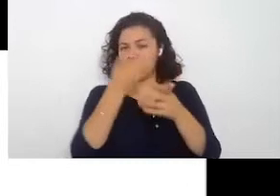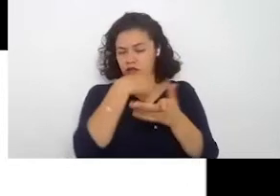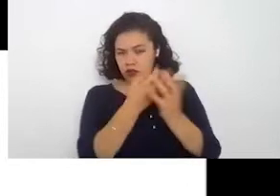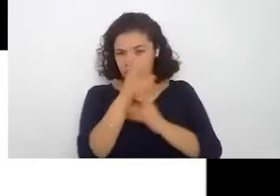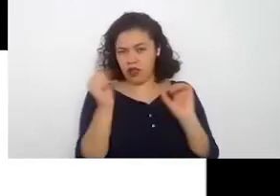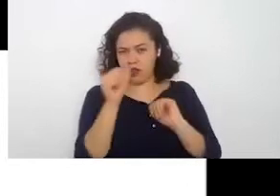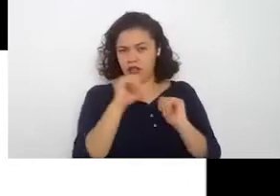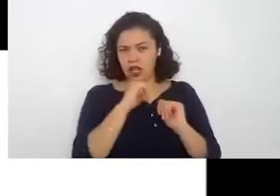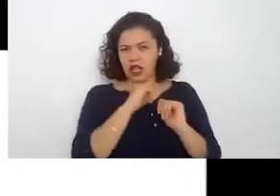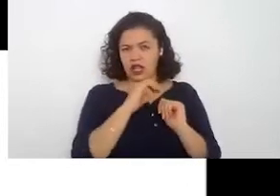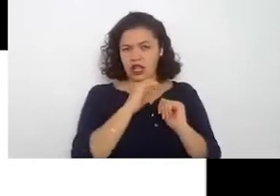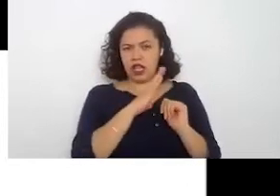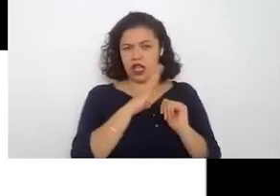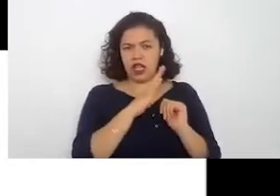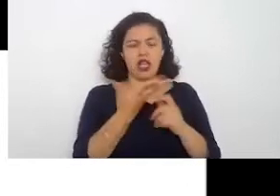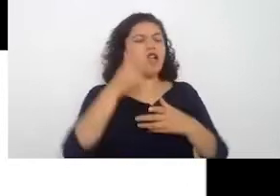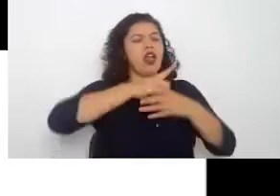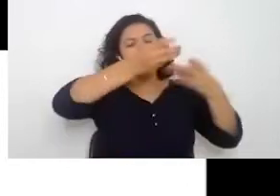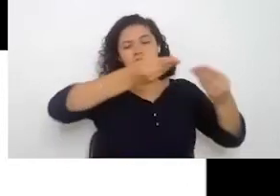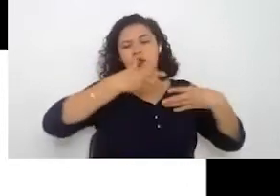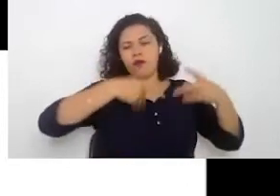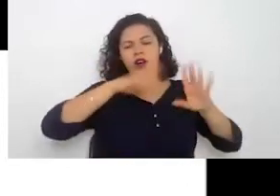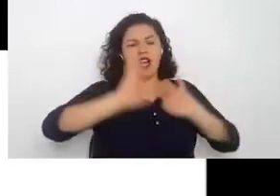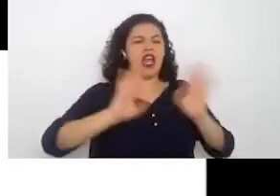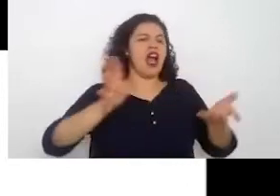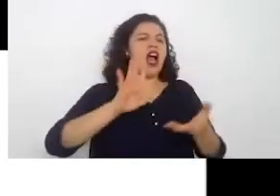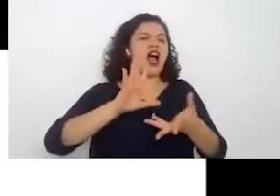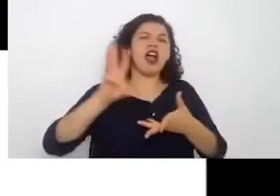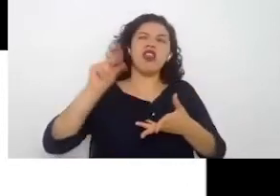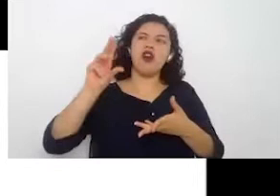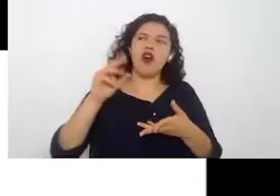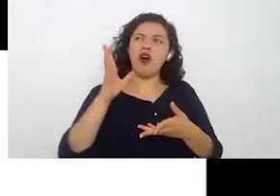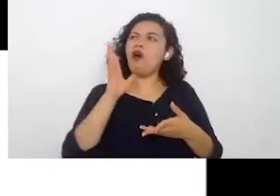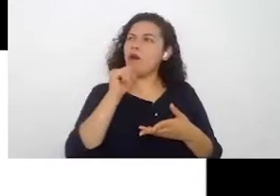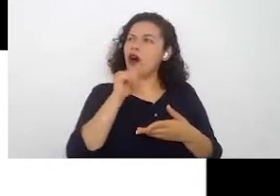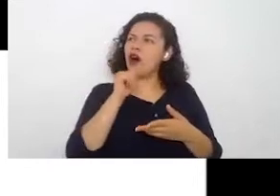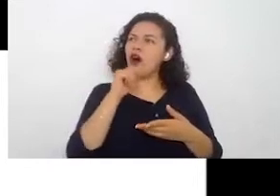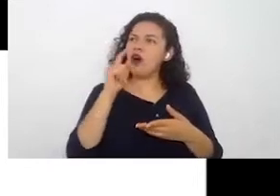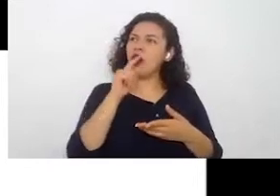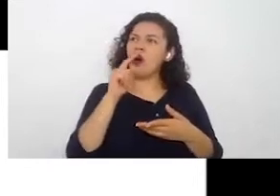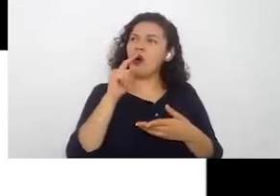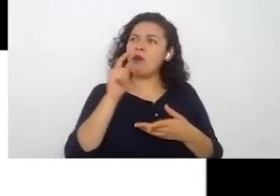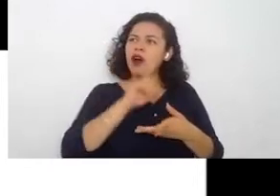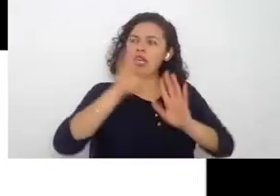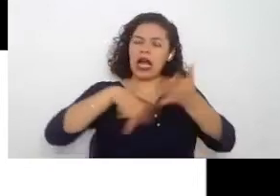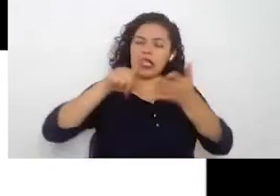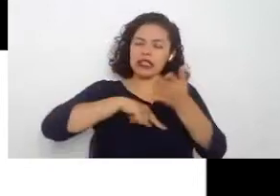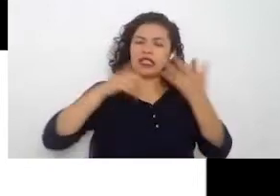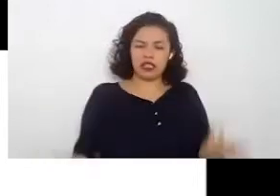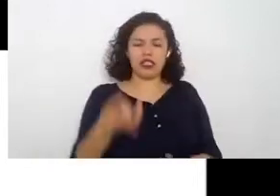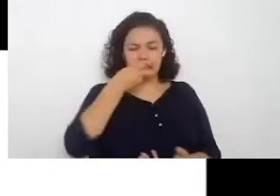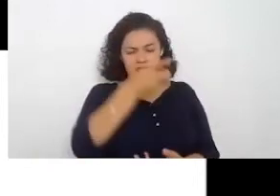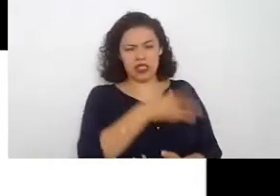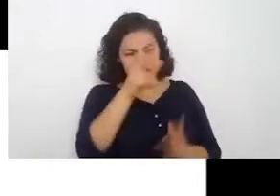la donataria y en algunos casos nos dice, ¿podrás recuperarla? No, para eso se blindan y traen